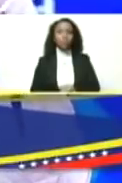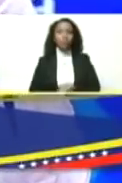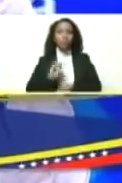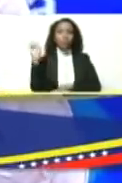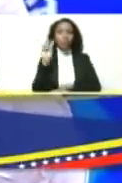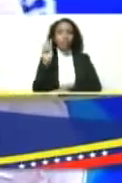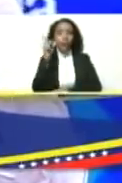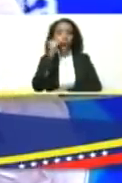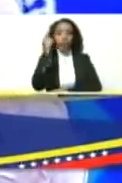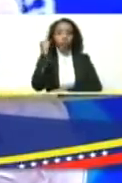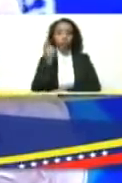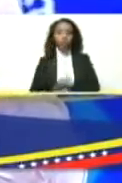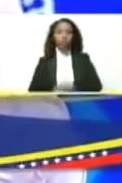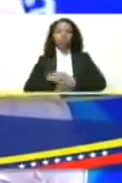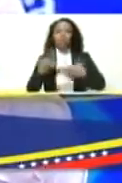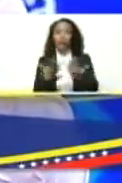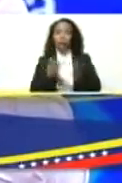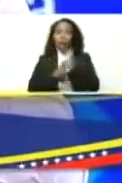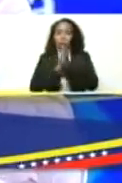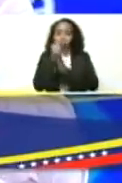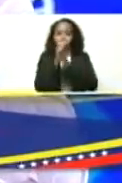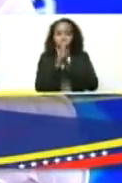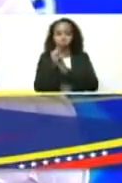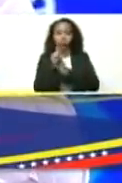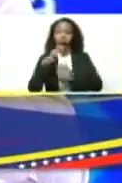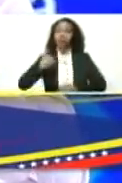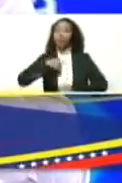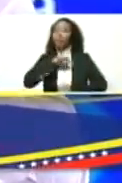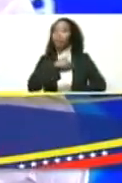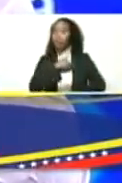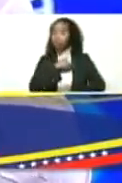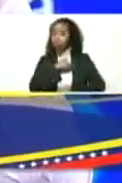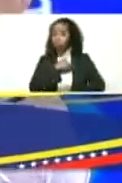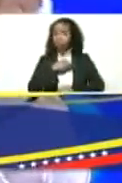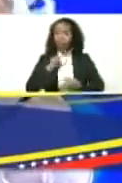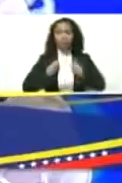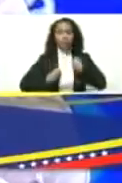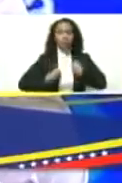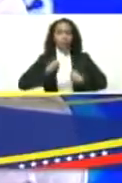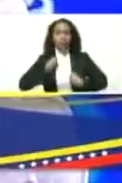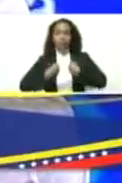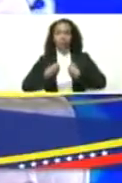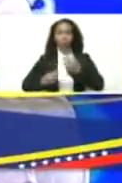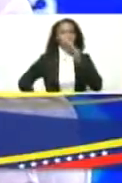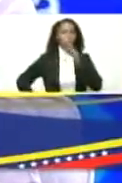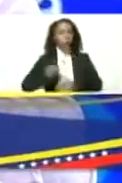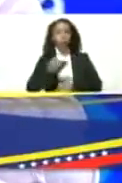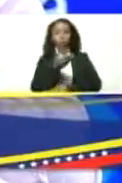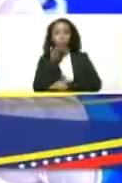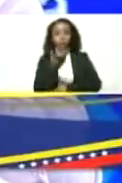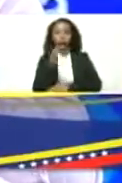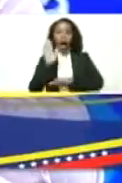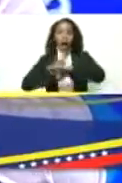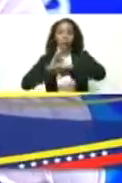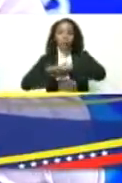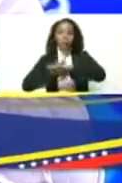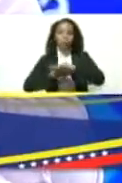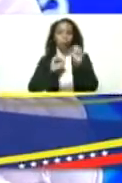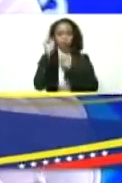venezolanos y venezolanas que emprendieron. A nosotros nos preocupa, una vez que usted anunció el